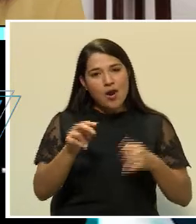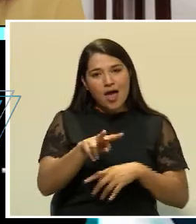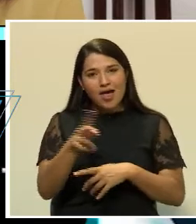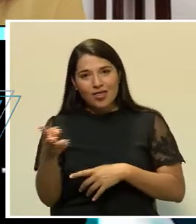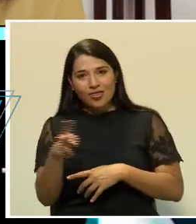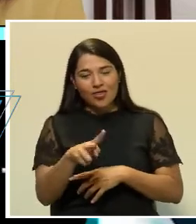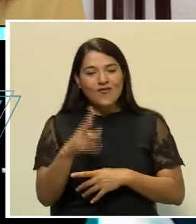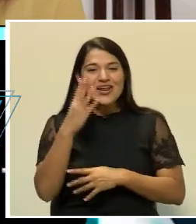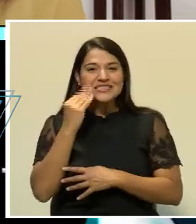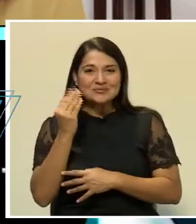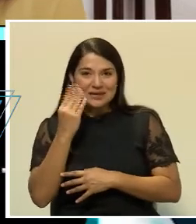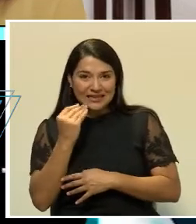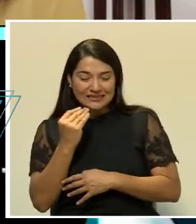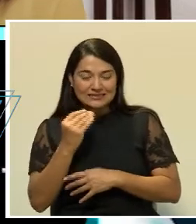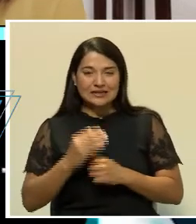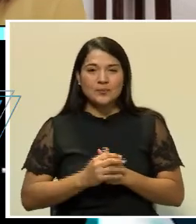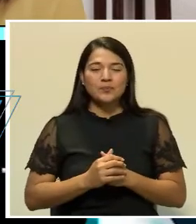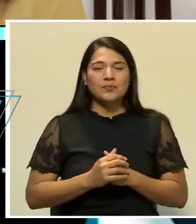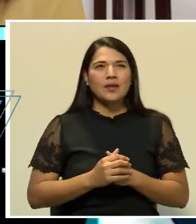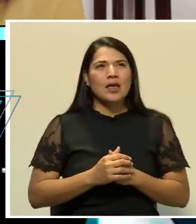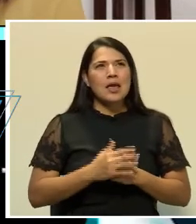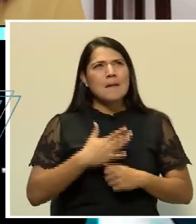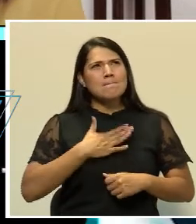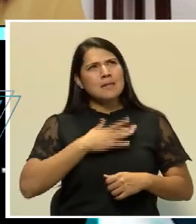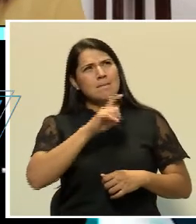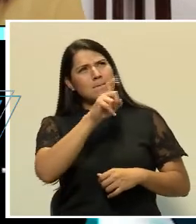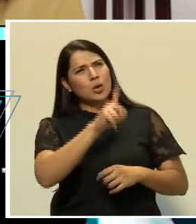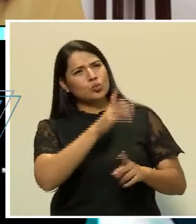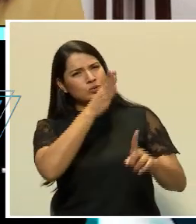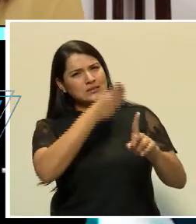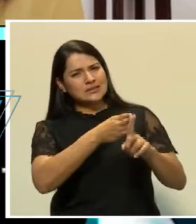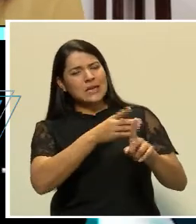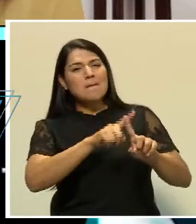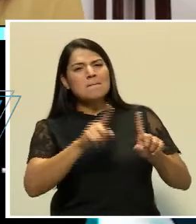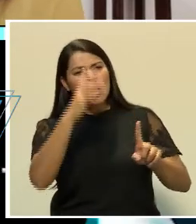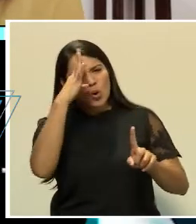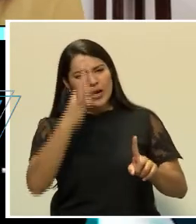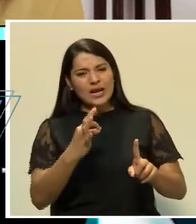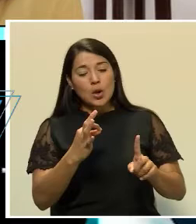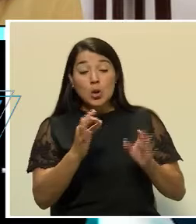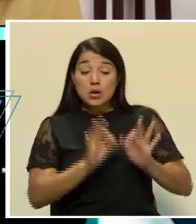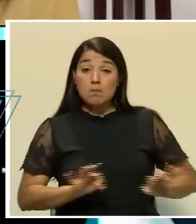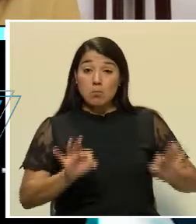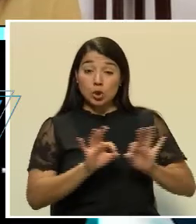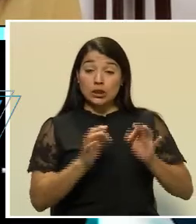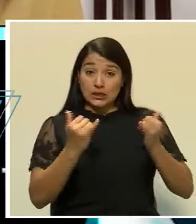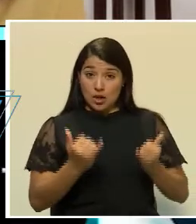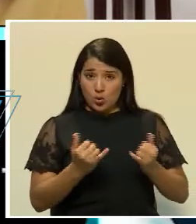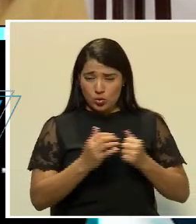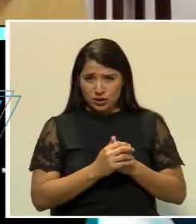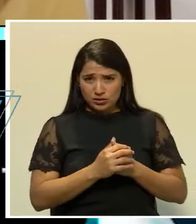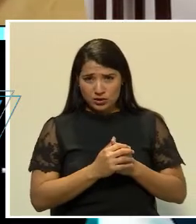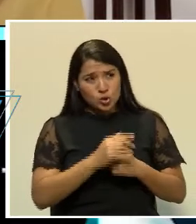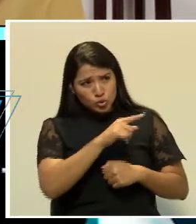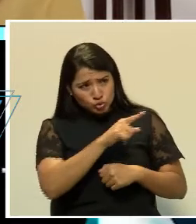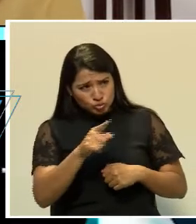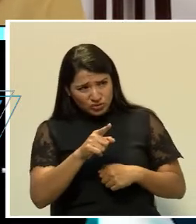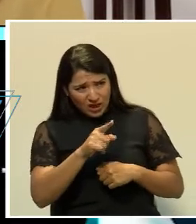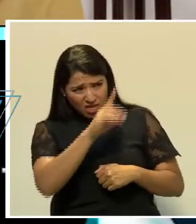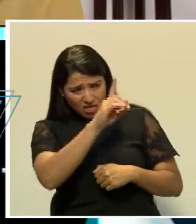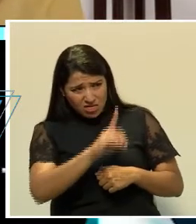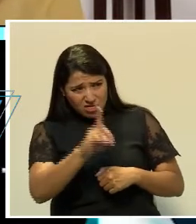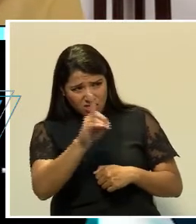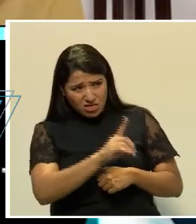experiencia. La pregunta es un poco directa, pero creo que vale en esta coyuntura. ¿Hay discriminación hacia